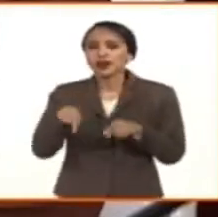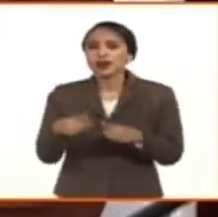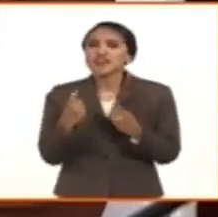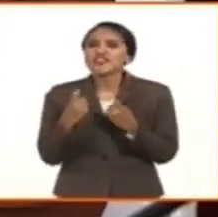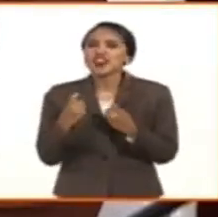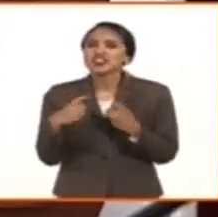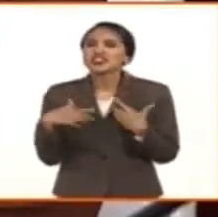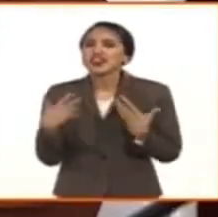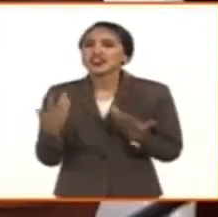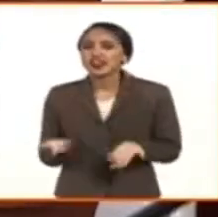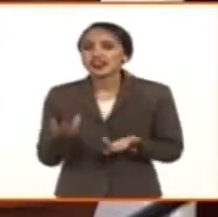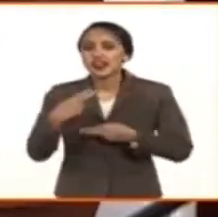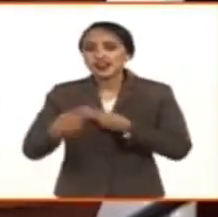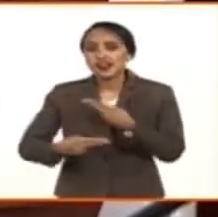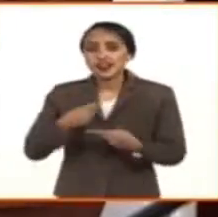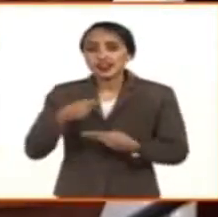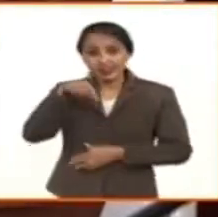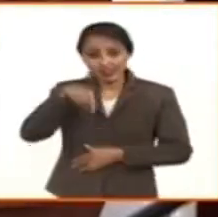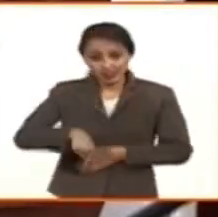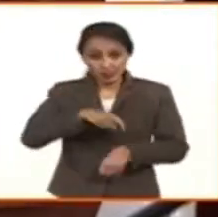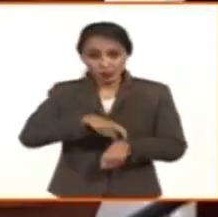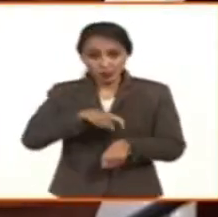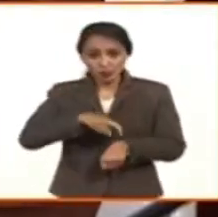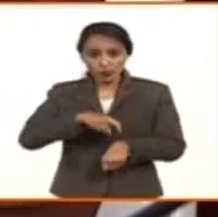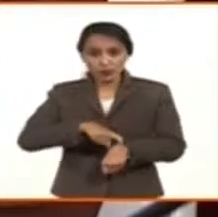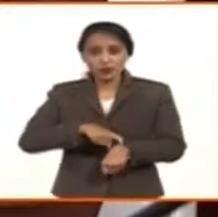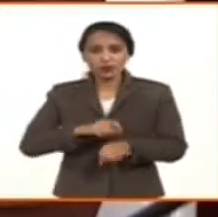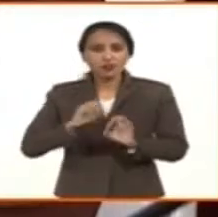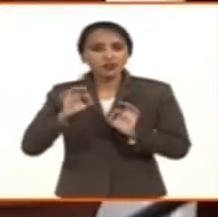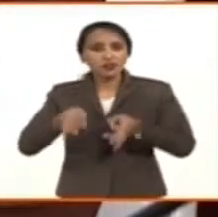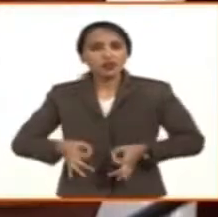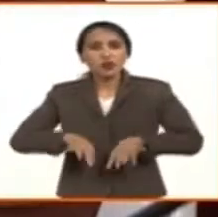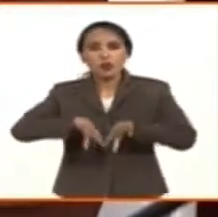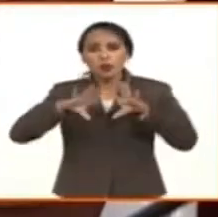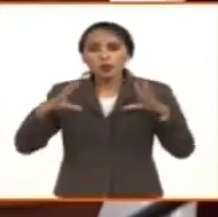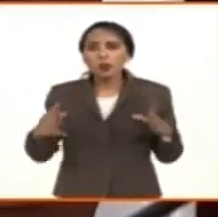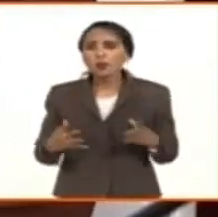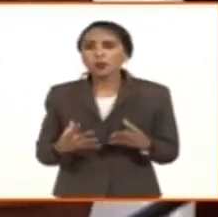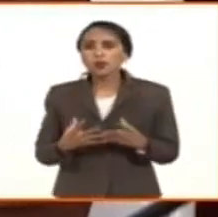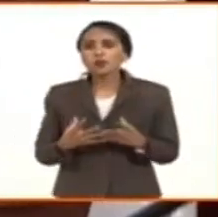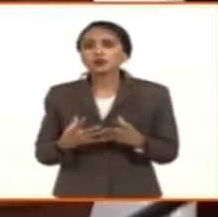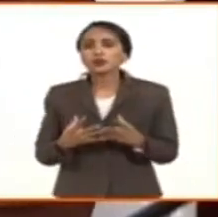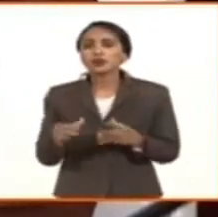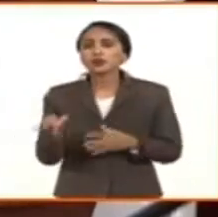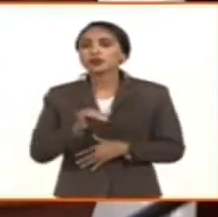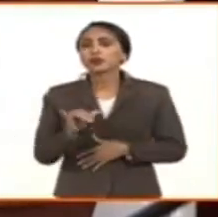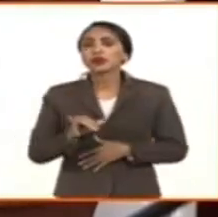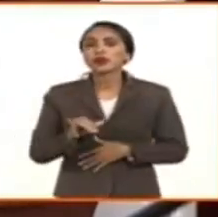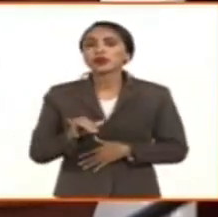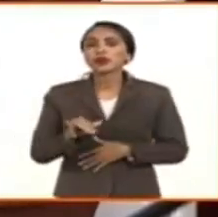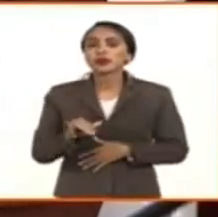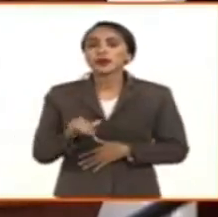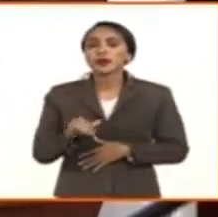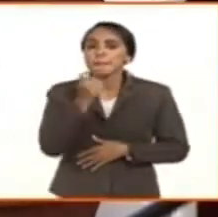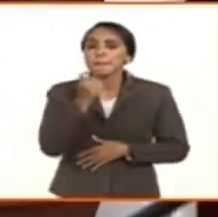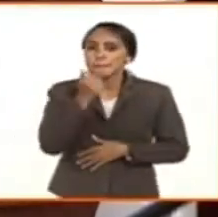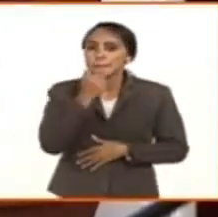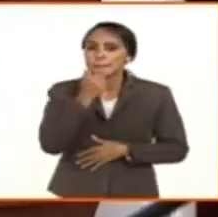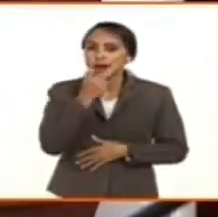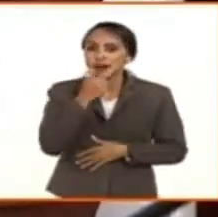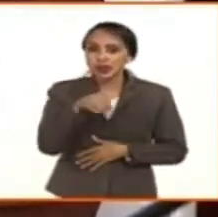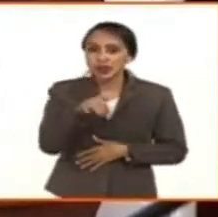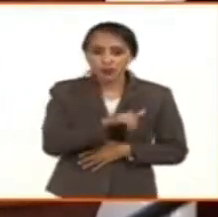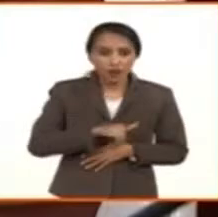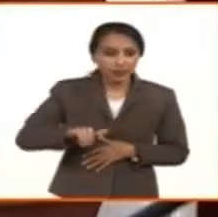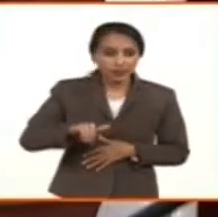que en este mismo momento a pesar de un mundo que se vuelve casi casi siempre más unánime en las redes sociales en la vida real